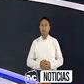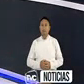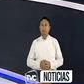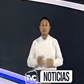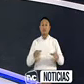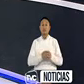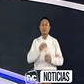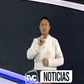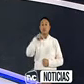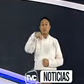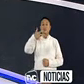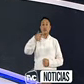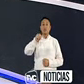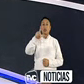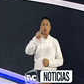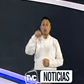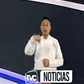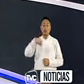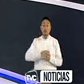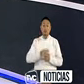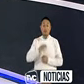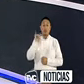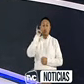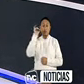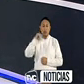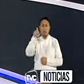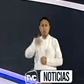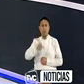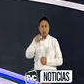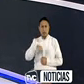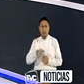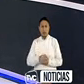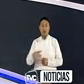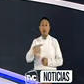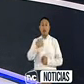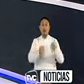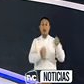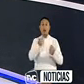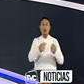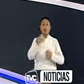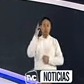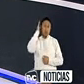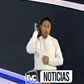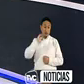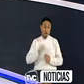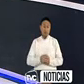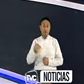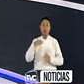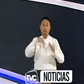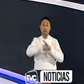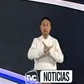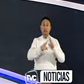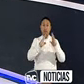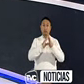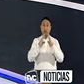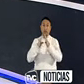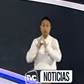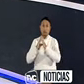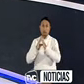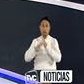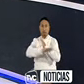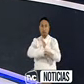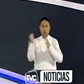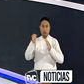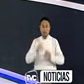En el sector de Inchalillo del cantón Rumiñahui, los delincuentes le quitaron el vehículo a una mujer que estaba ingresando a un conjunto